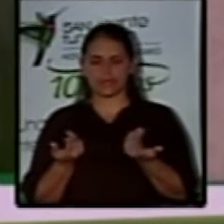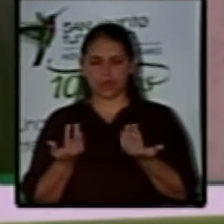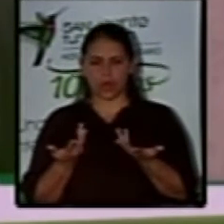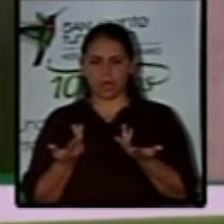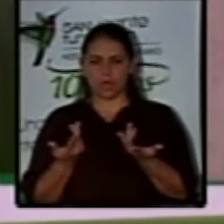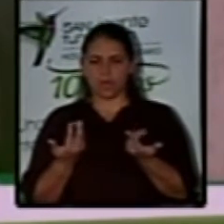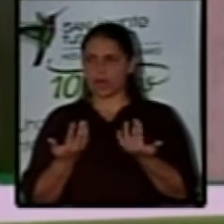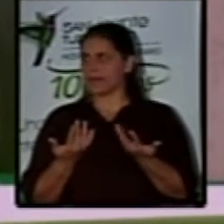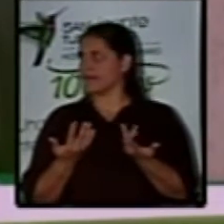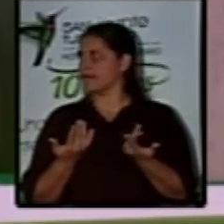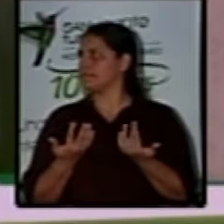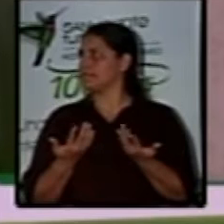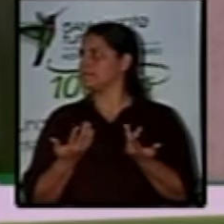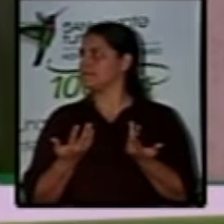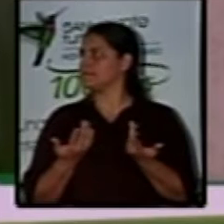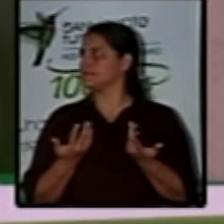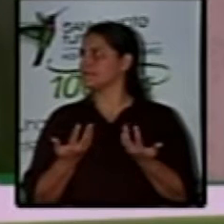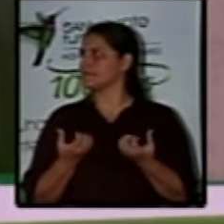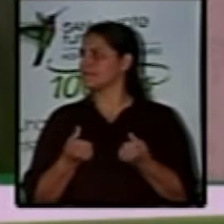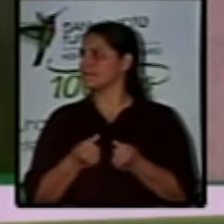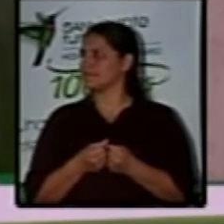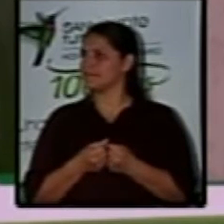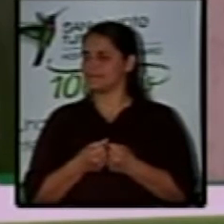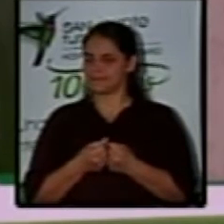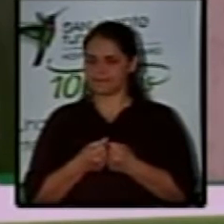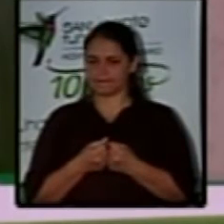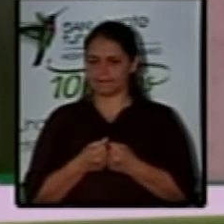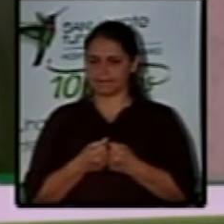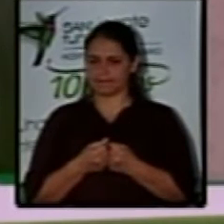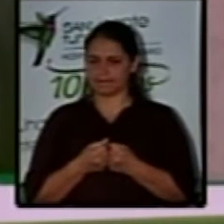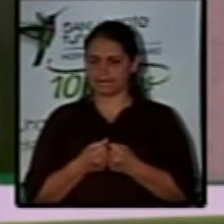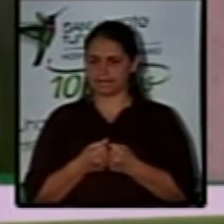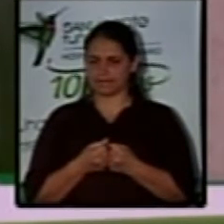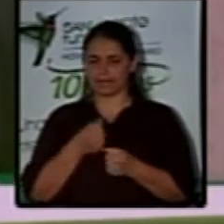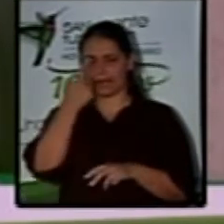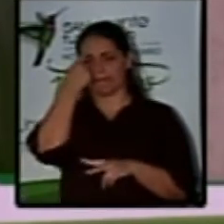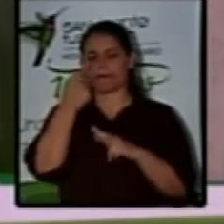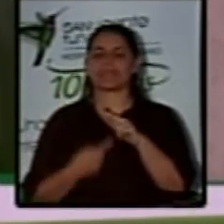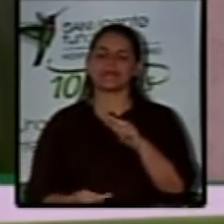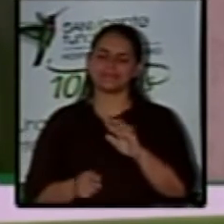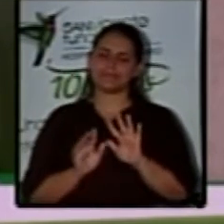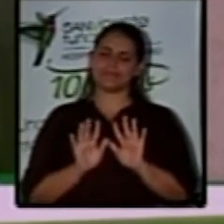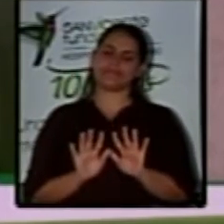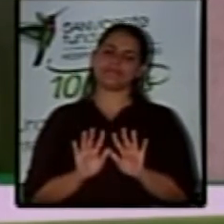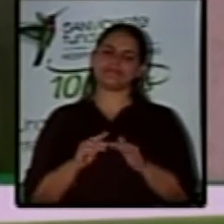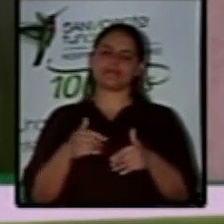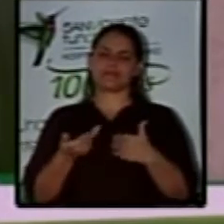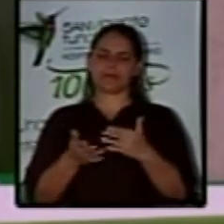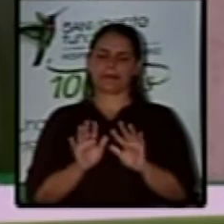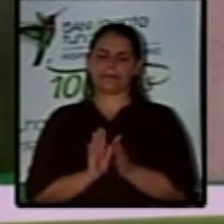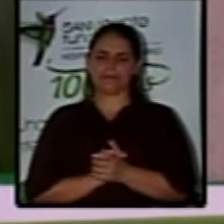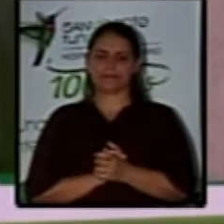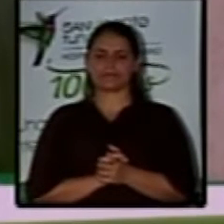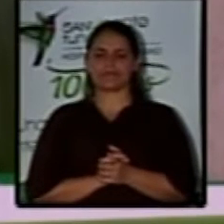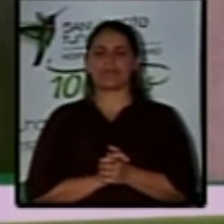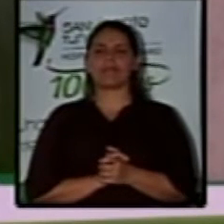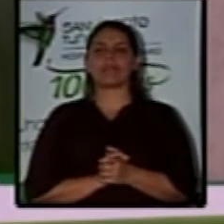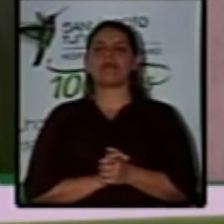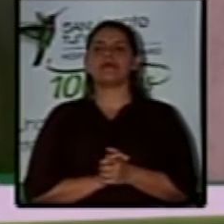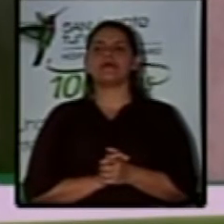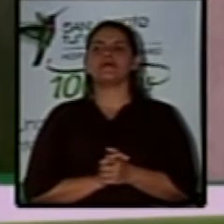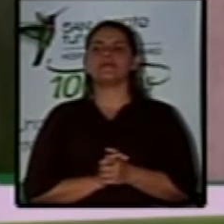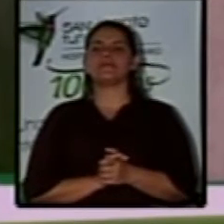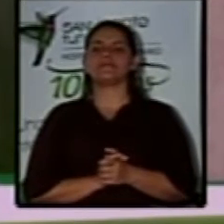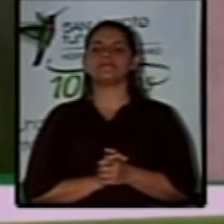¿cómo se dice? A falta de, vea, se me fue en este momento la paloma, como decimos